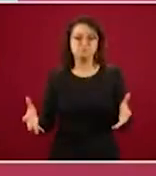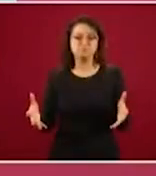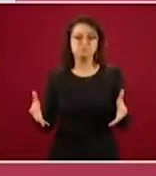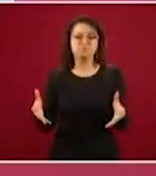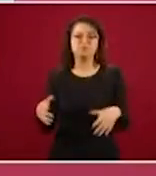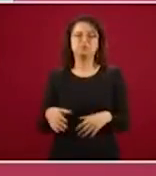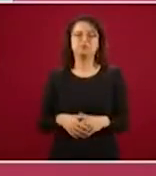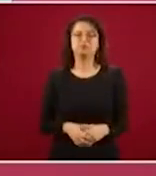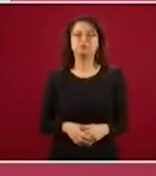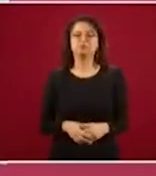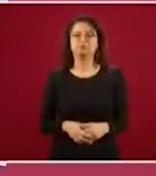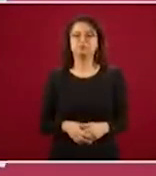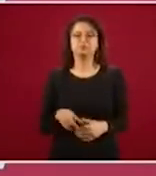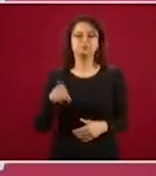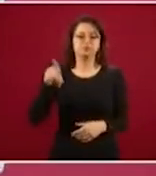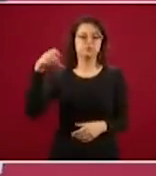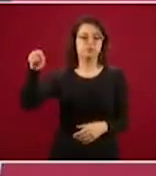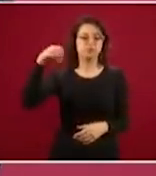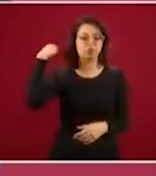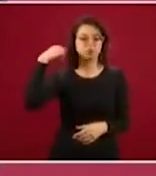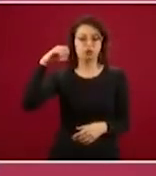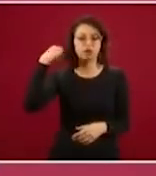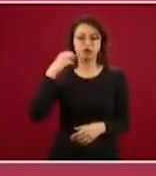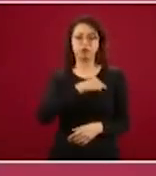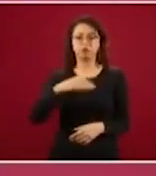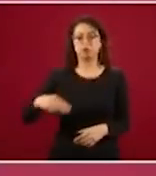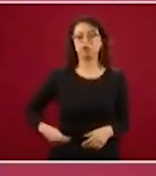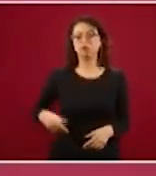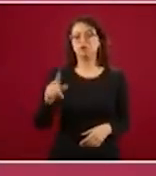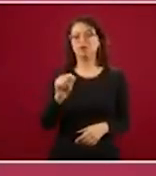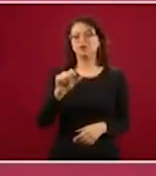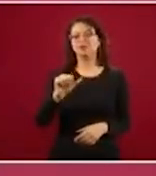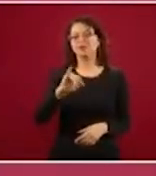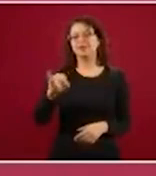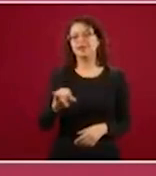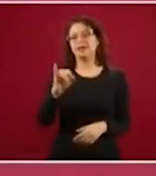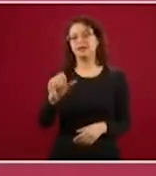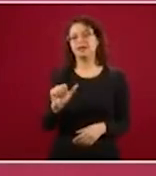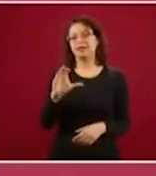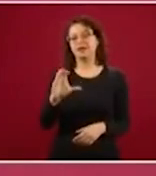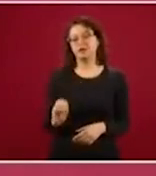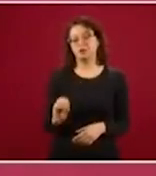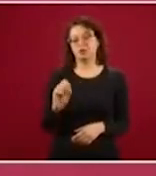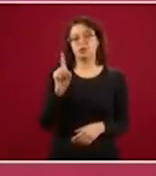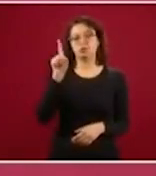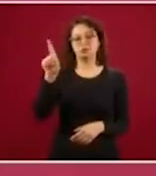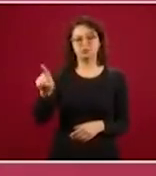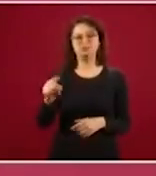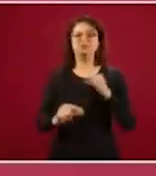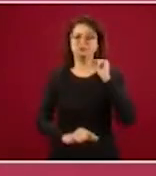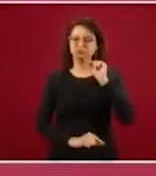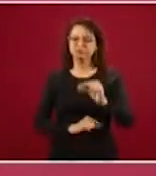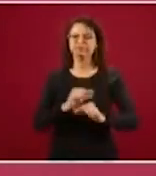en Oaxaca, en Tlaxiaco, en la Mixteca, y ahí vamos